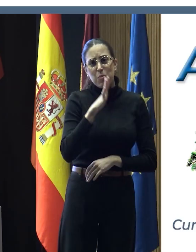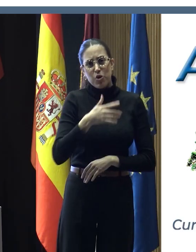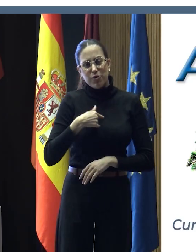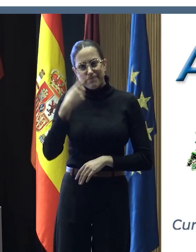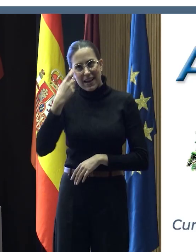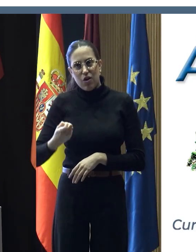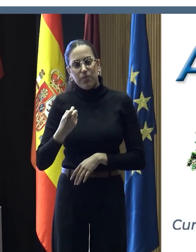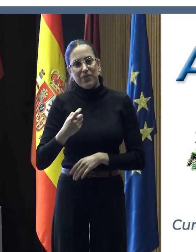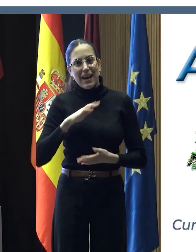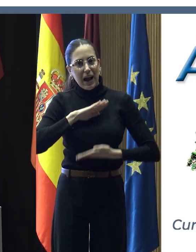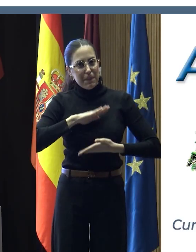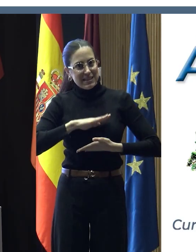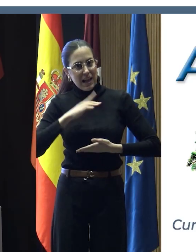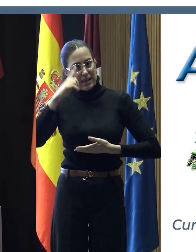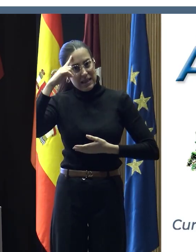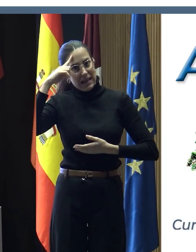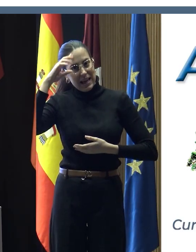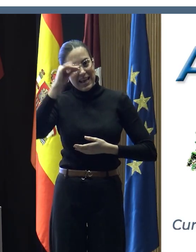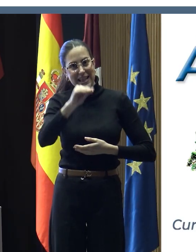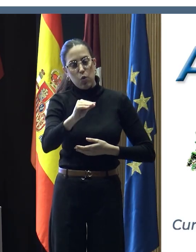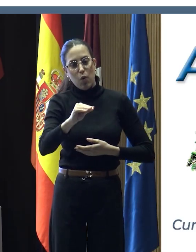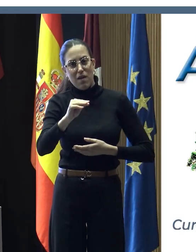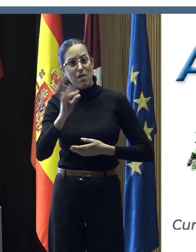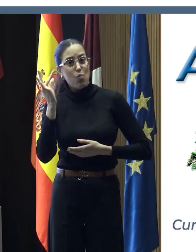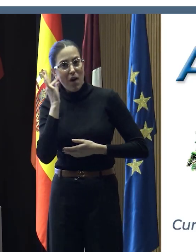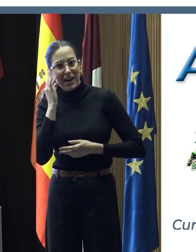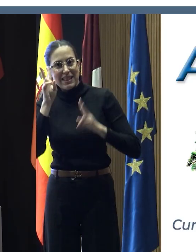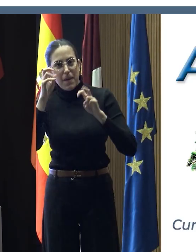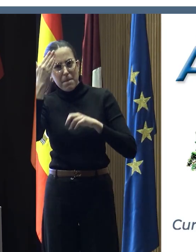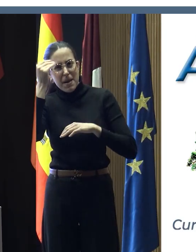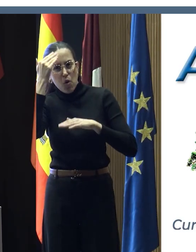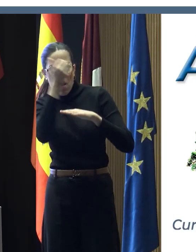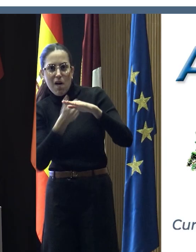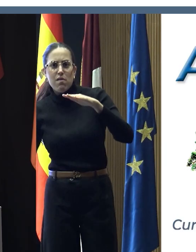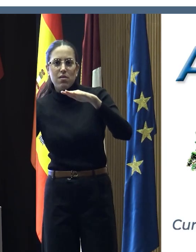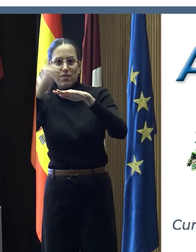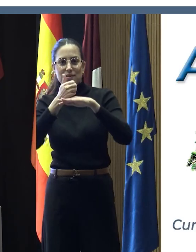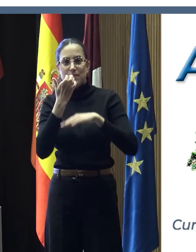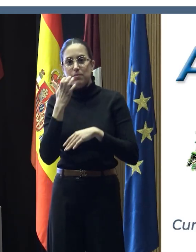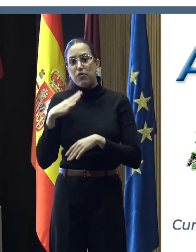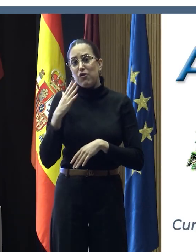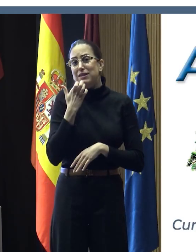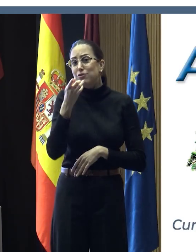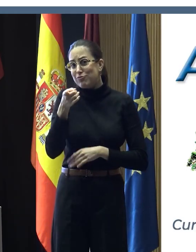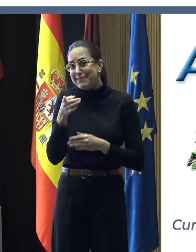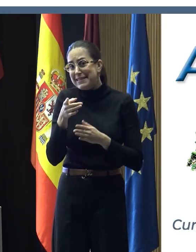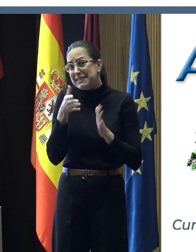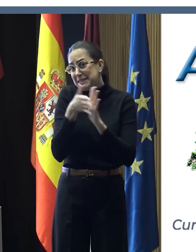capacidad intelectual de la mujer es superior en memorización. Entonces, por favor, si nos puede hablar un poquito sobre eso, muchas